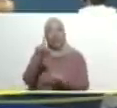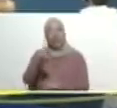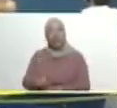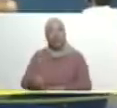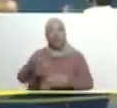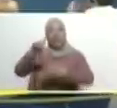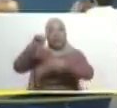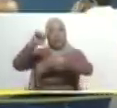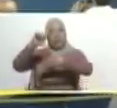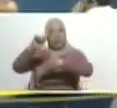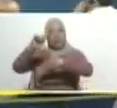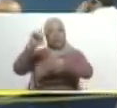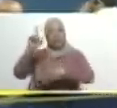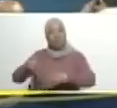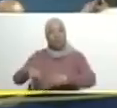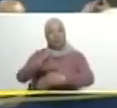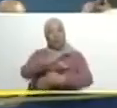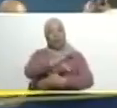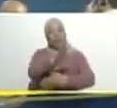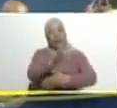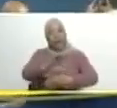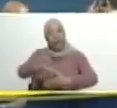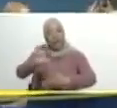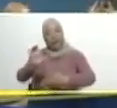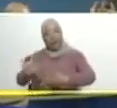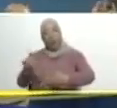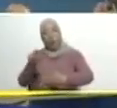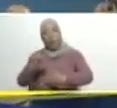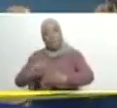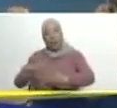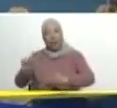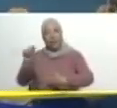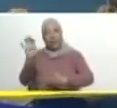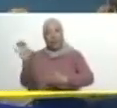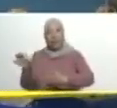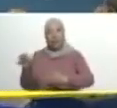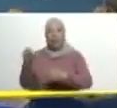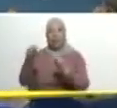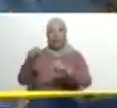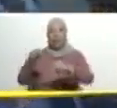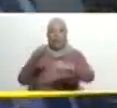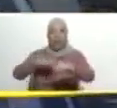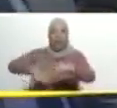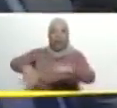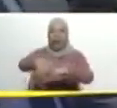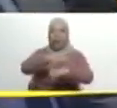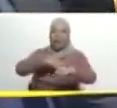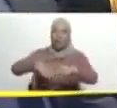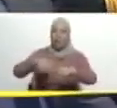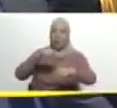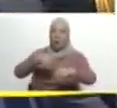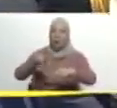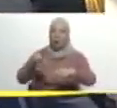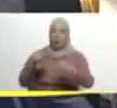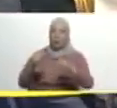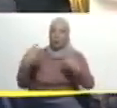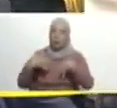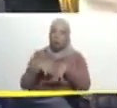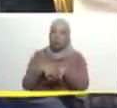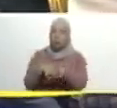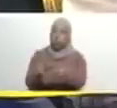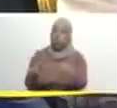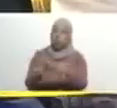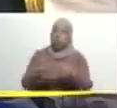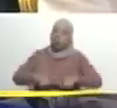América Latina y el Caribe debe ser una zona para la integración, la unión,